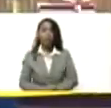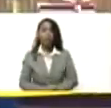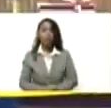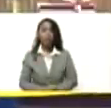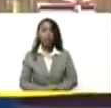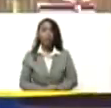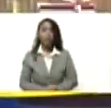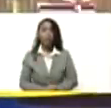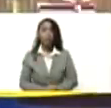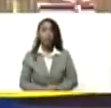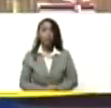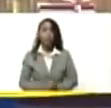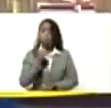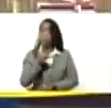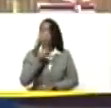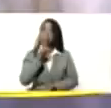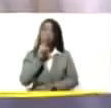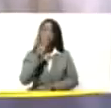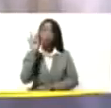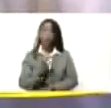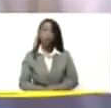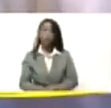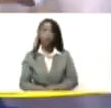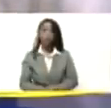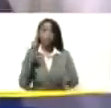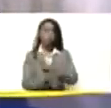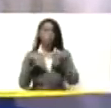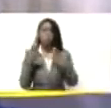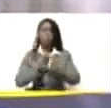así que estamos a 18 casos por 100.000